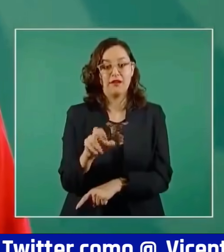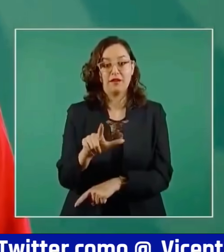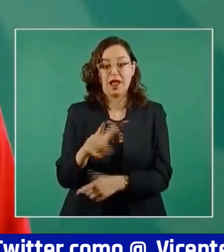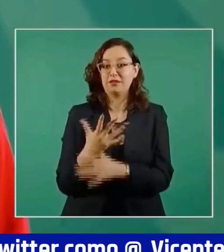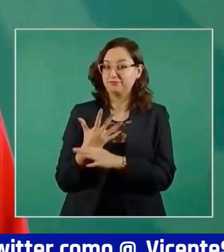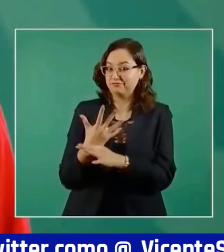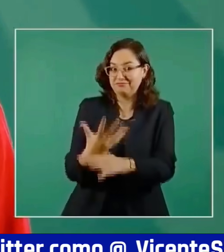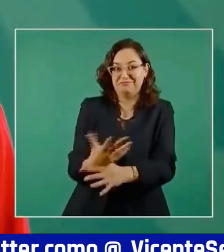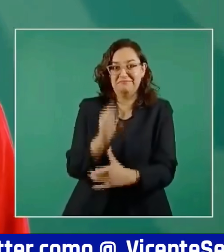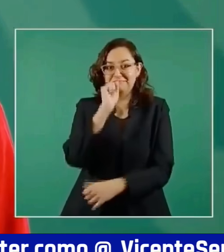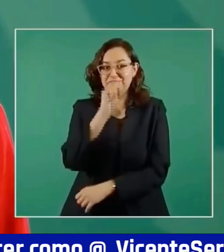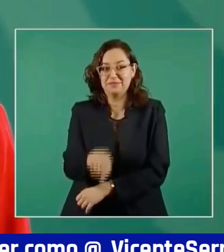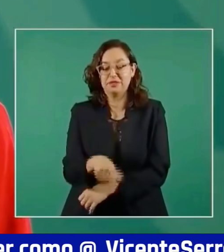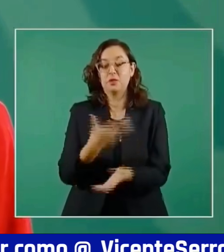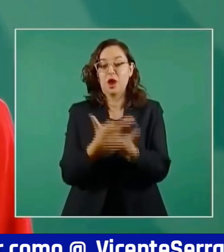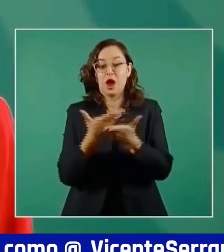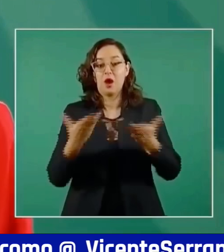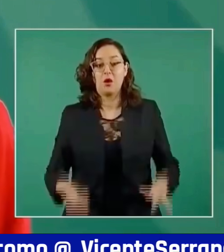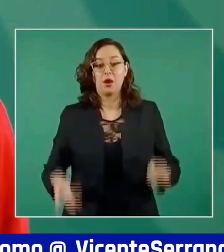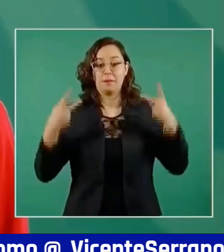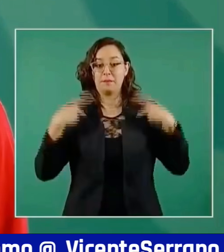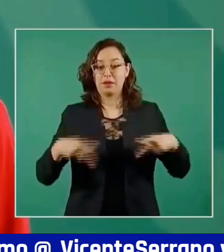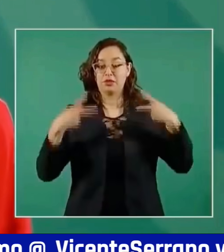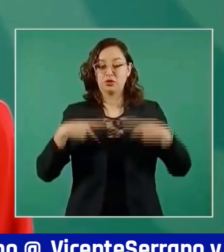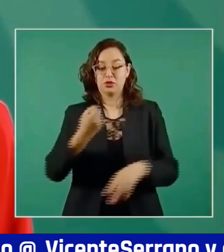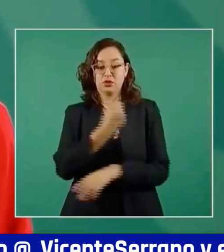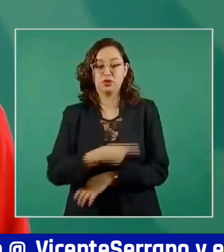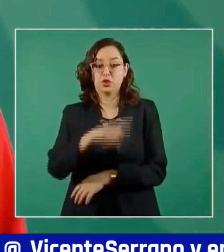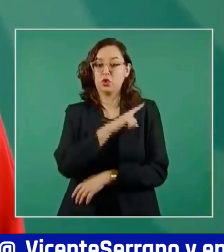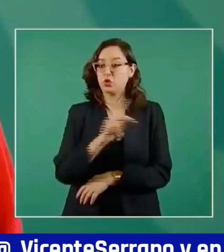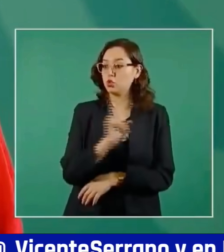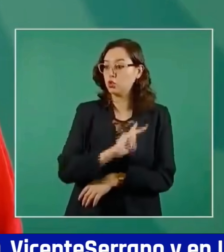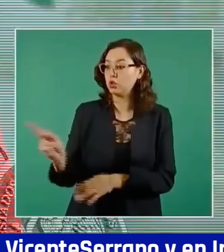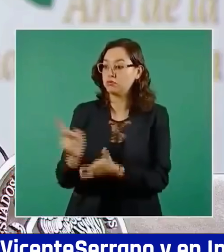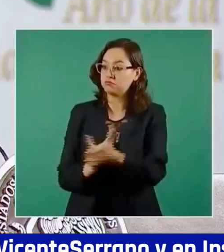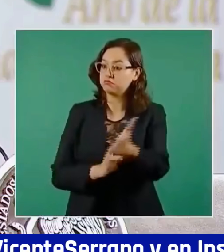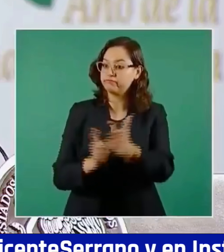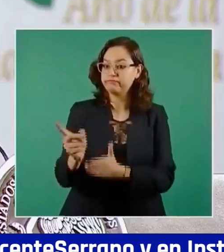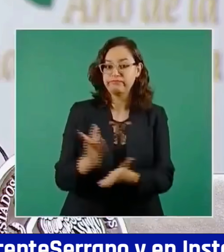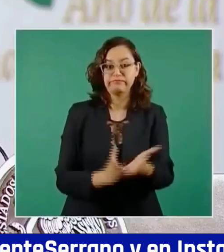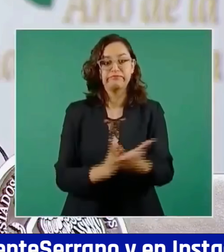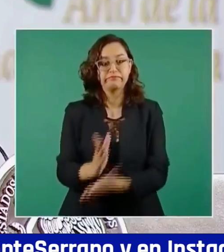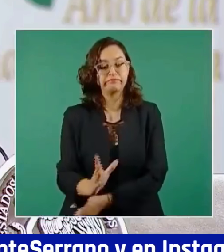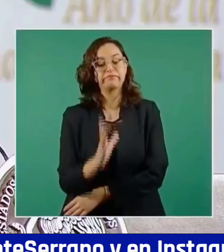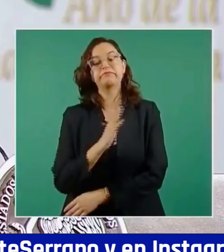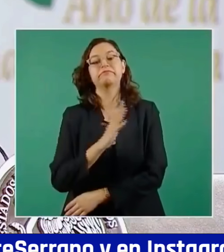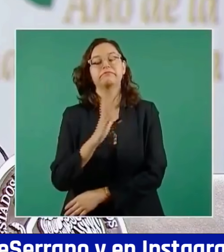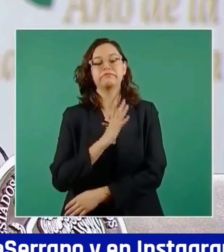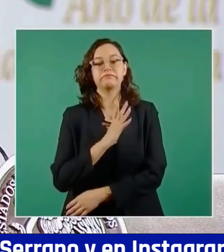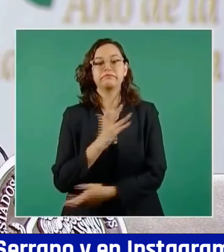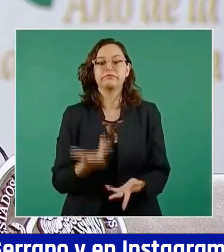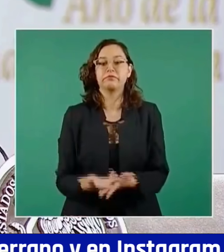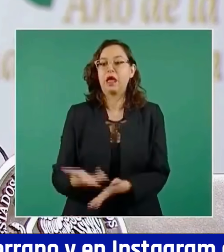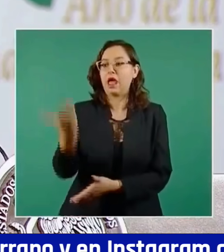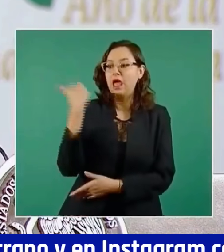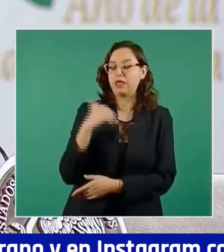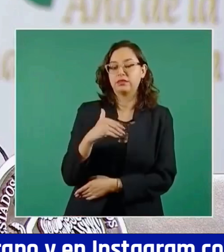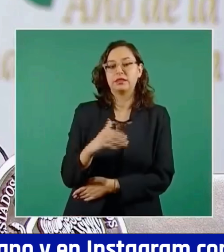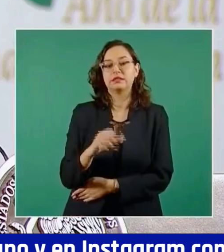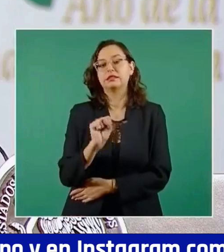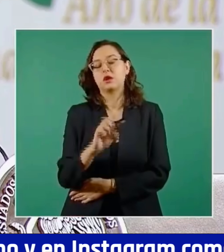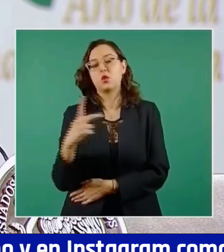el derecho a la salud es universal y cualquier mexicano tiene derecho a ello. Antes existía el Seguro